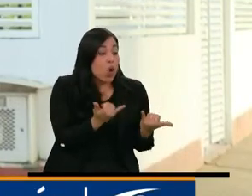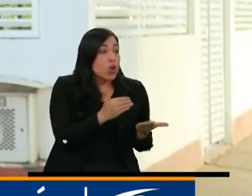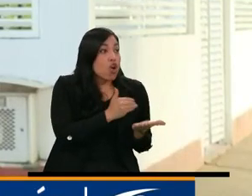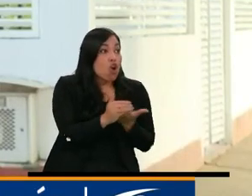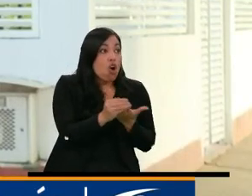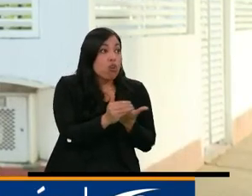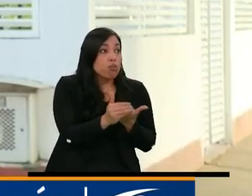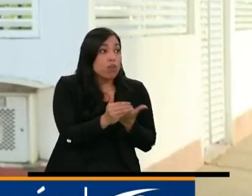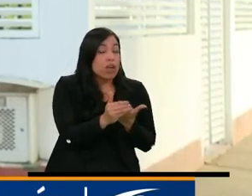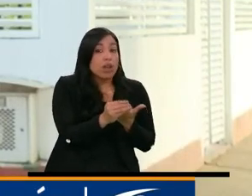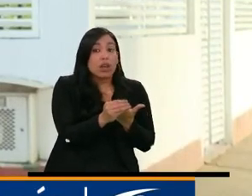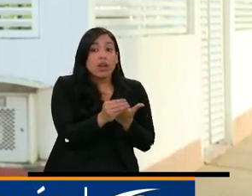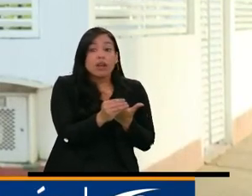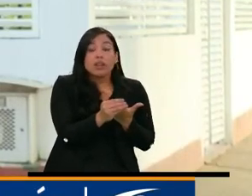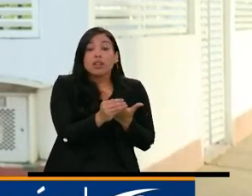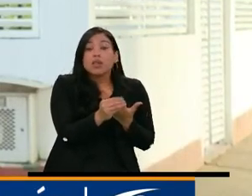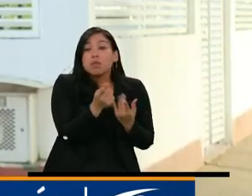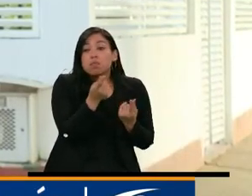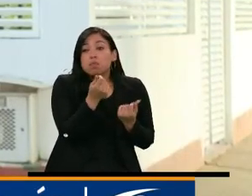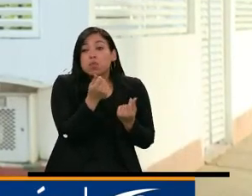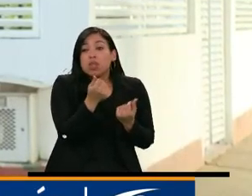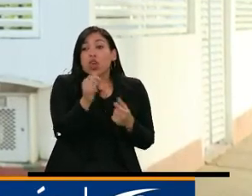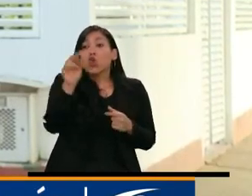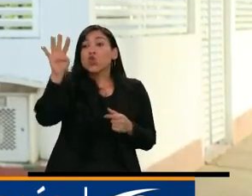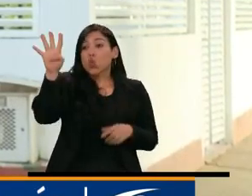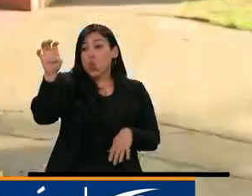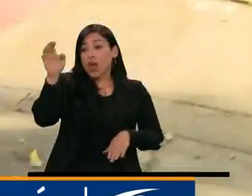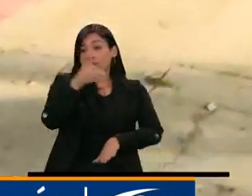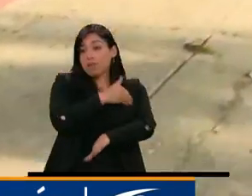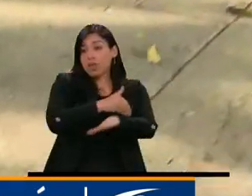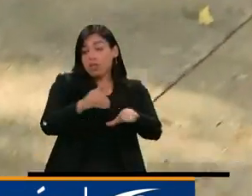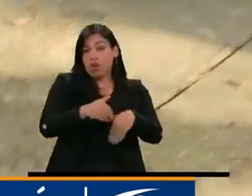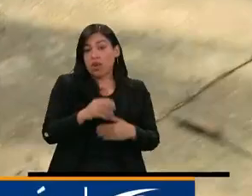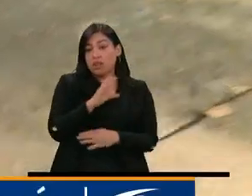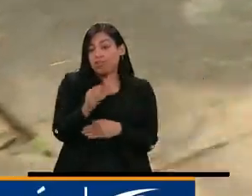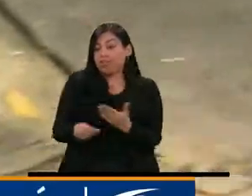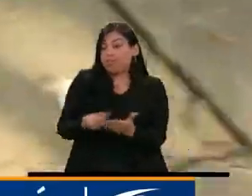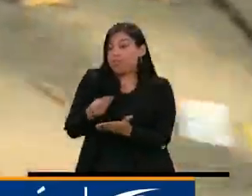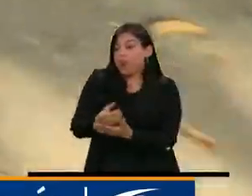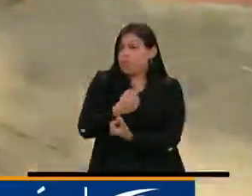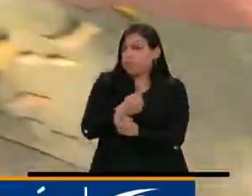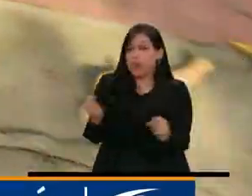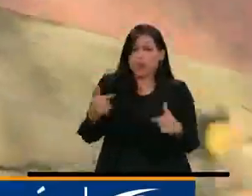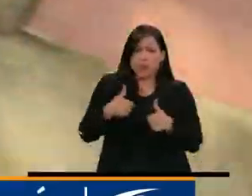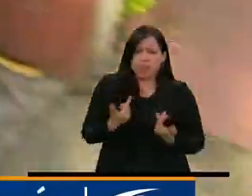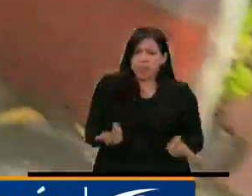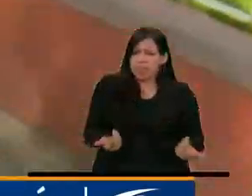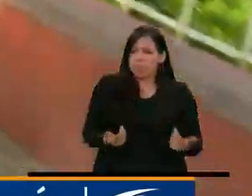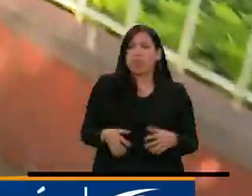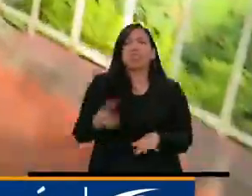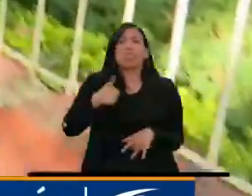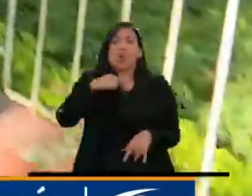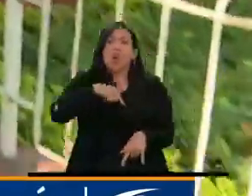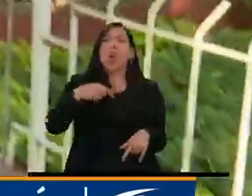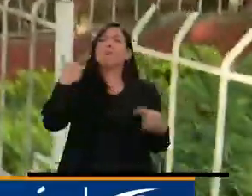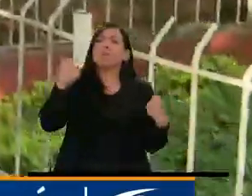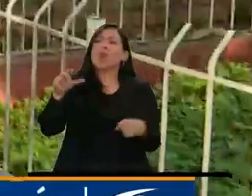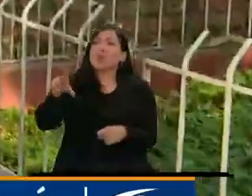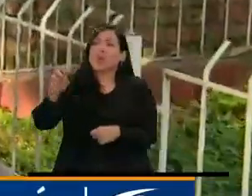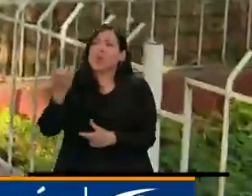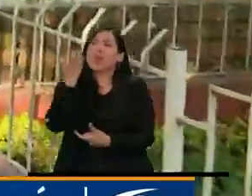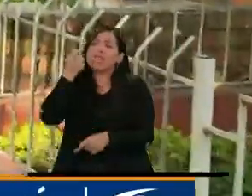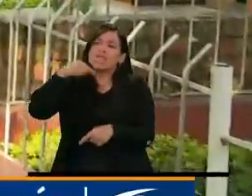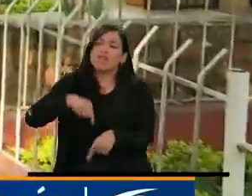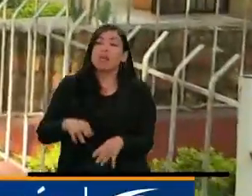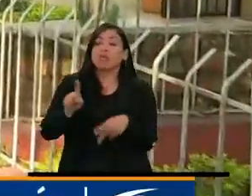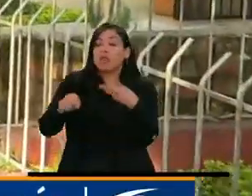se fijaron, era para volver esta semana y me pedían 9 millones de pesos colombianos. Además de la intranquilidad por la salud de su hermano, Roberto tiene